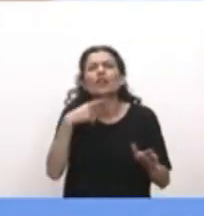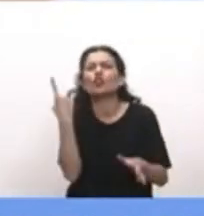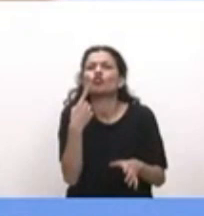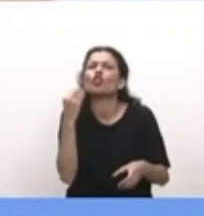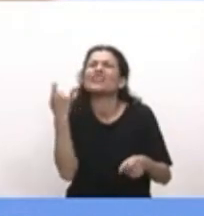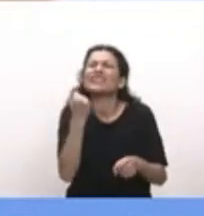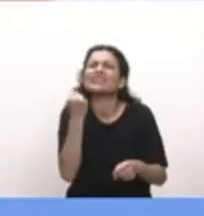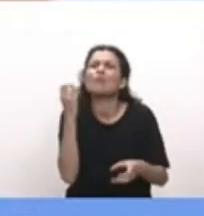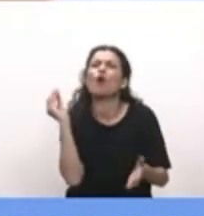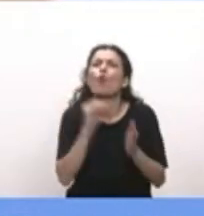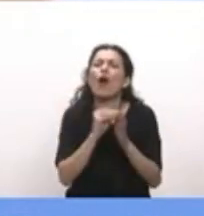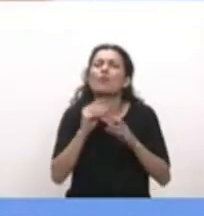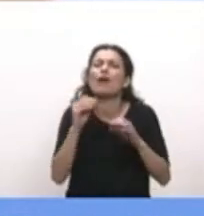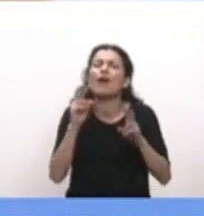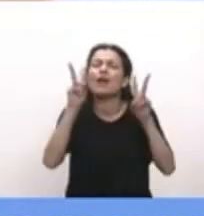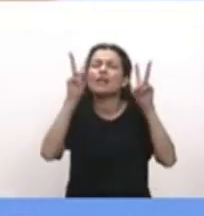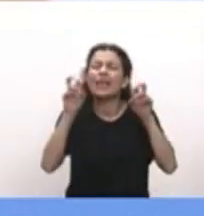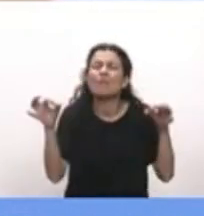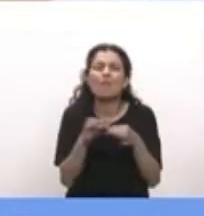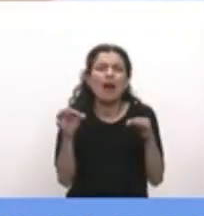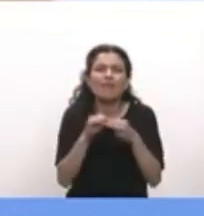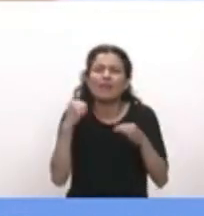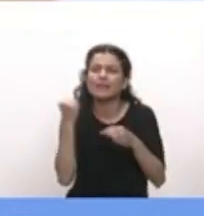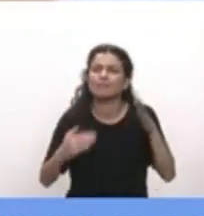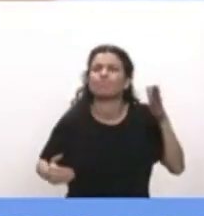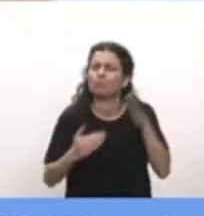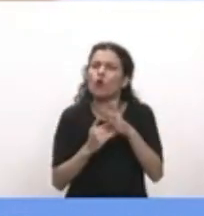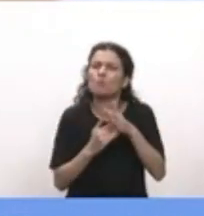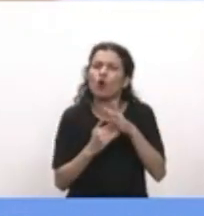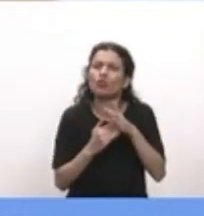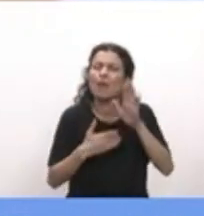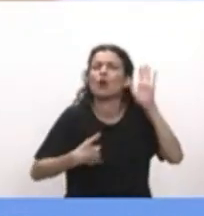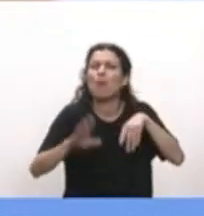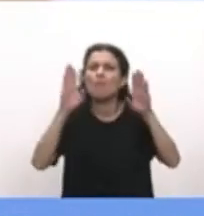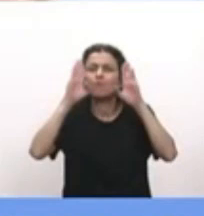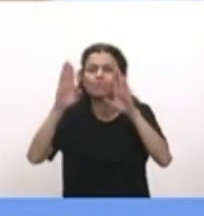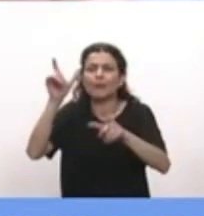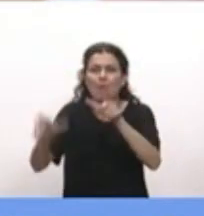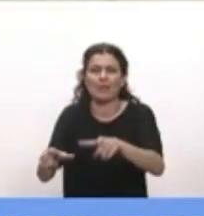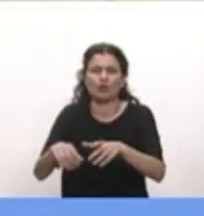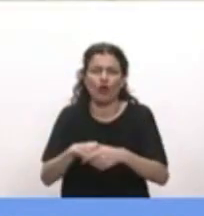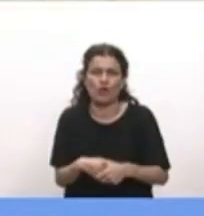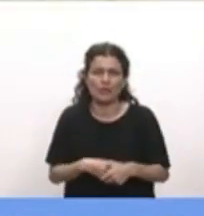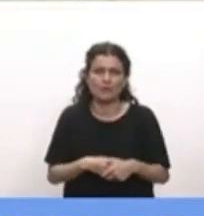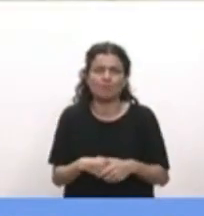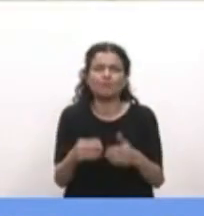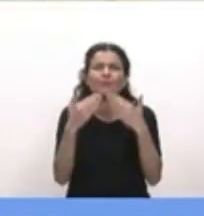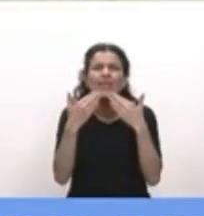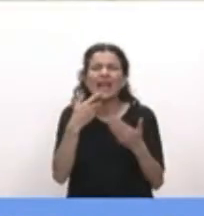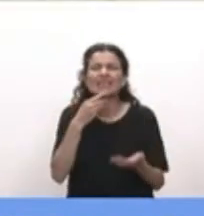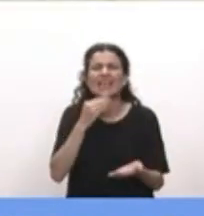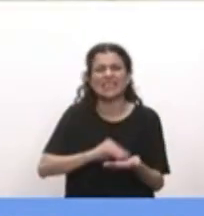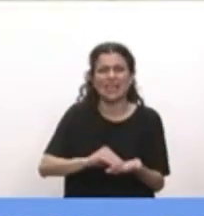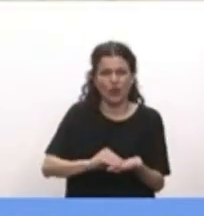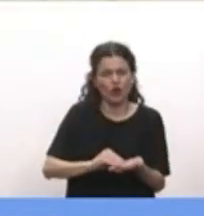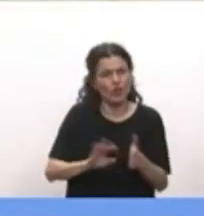con el Reino Unido, pero por sobre todo que sea de cara a la gente y a los veteranos de Malvinas. Gracias. Senadora, le voy a pedir que